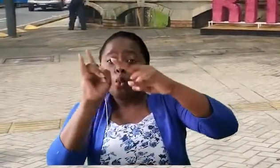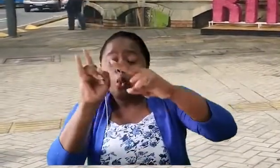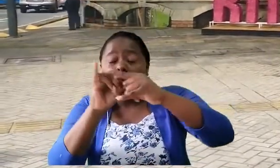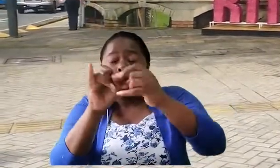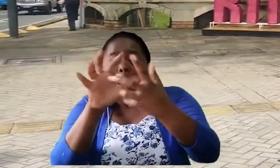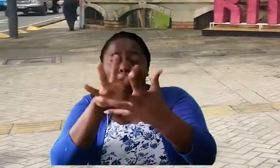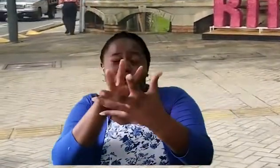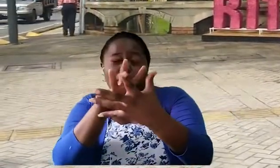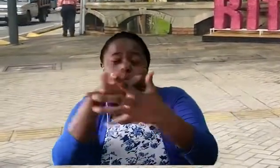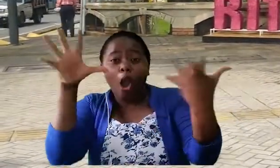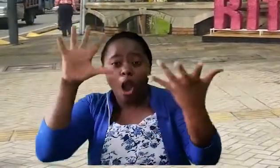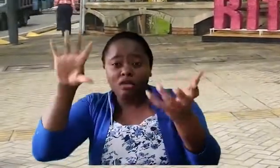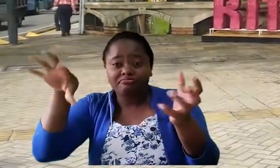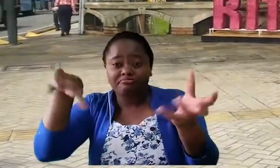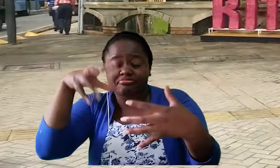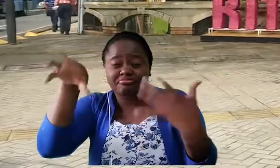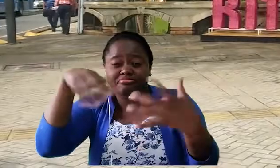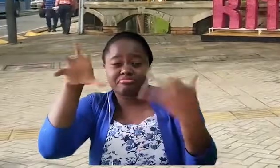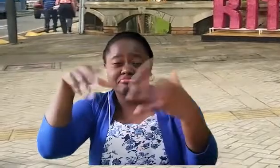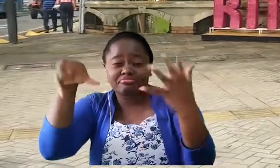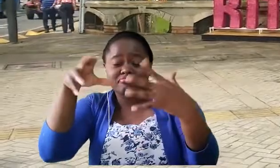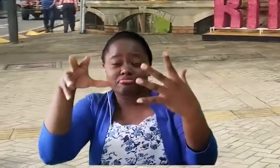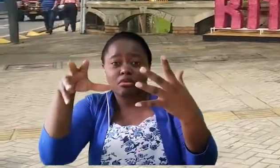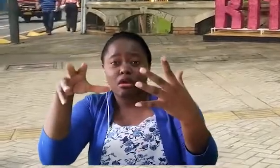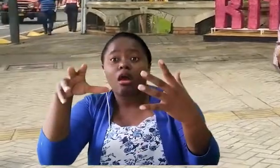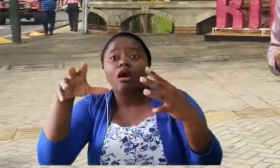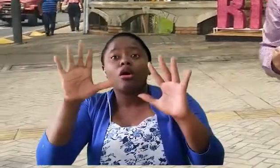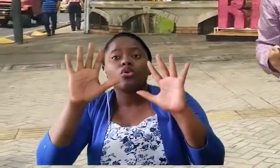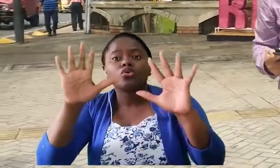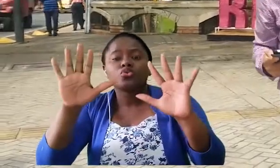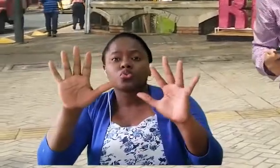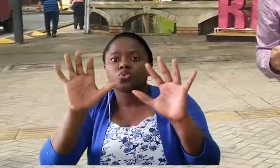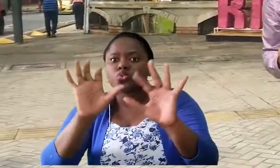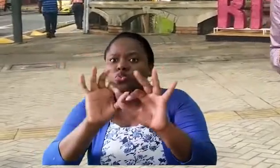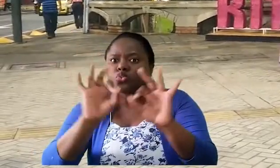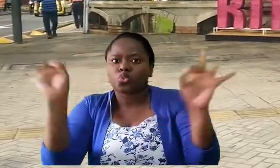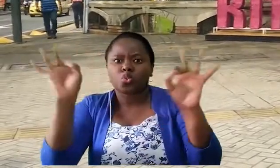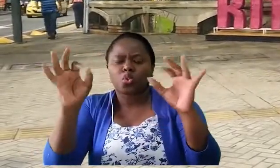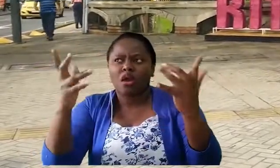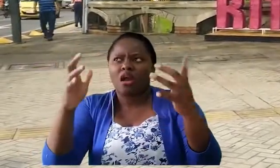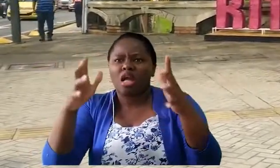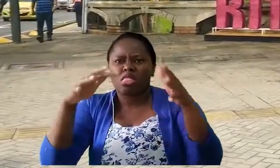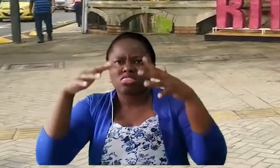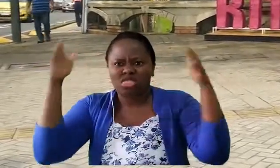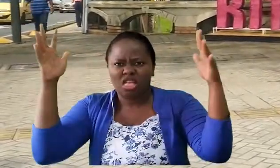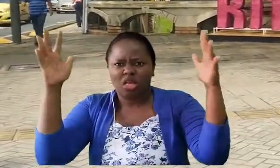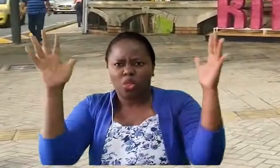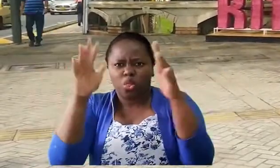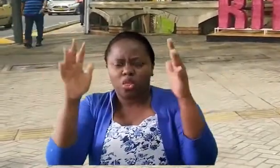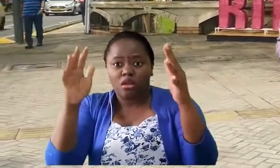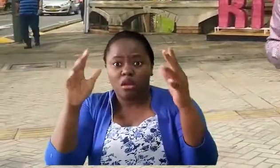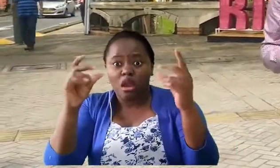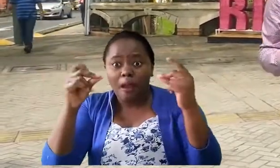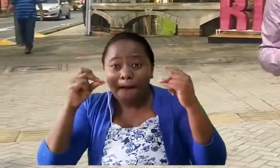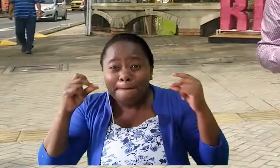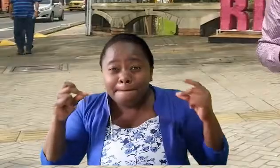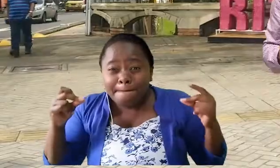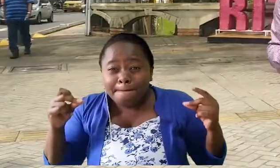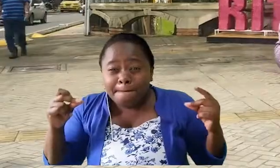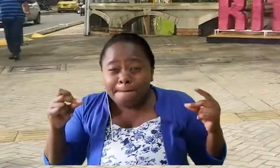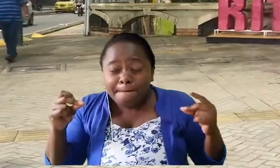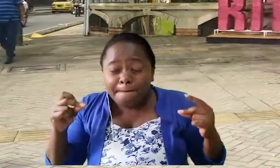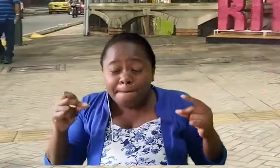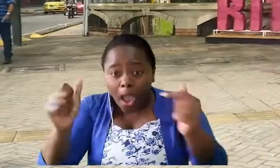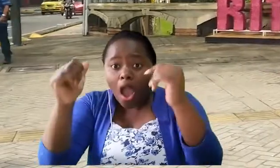hubiese alcanzado nunca su tamaño actual. Es decir, si la velocidad hubiese sido un poquito menor,